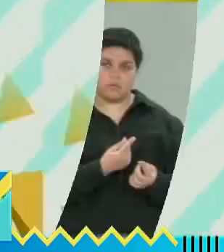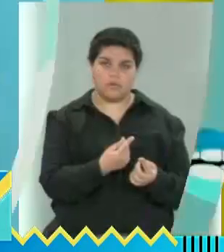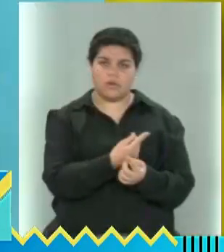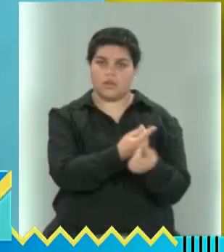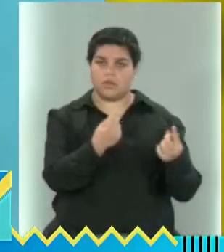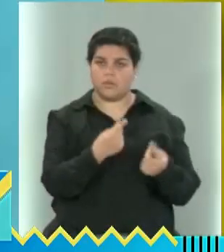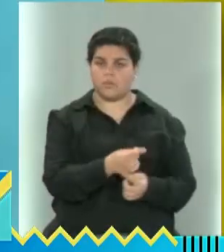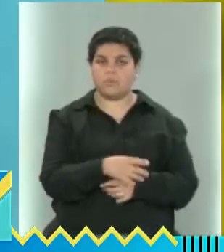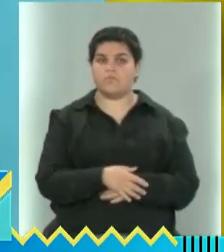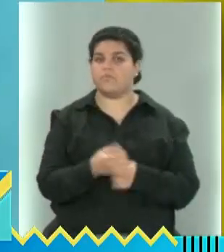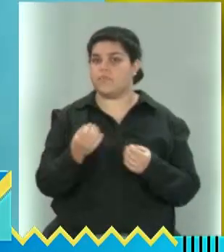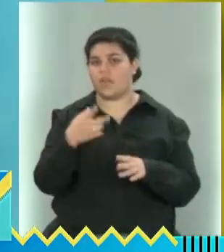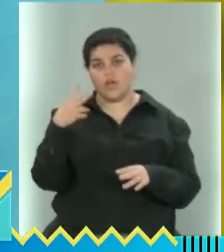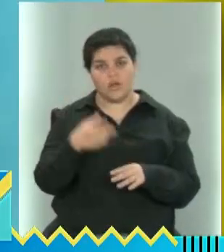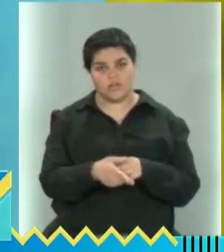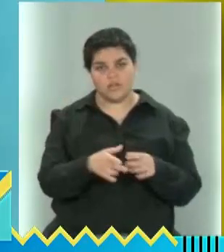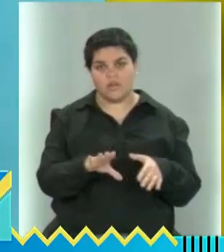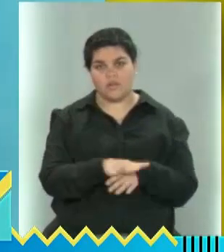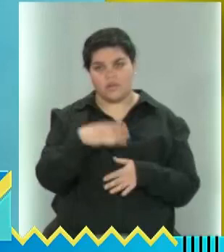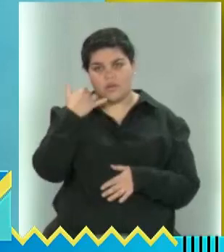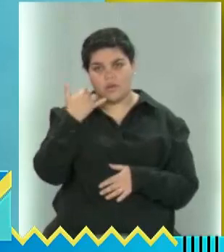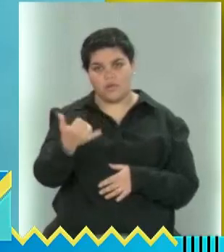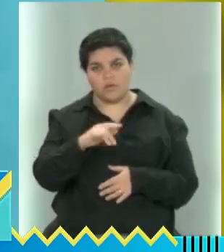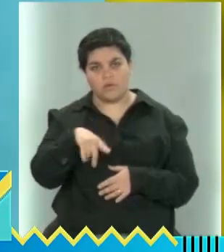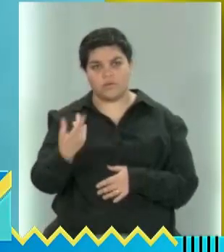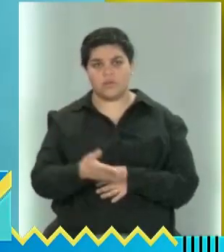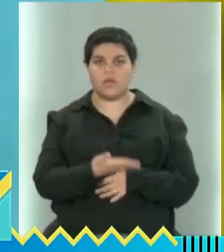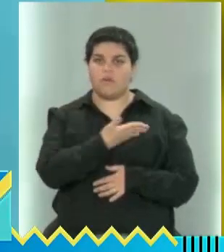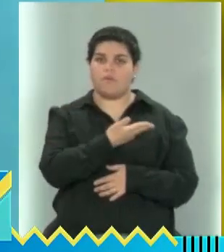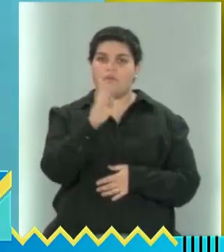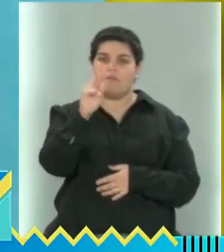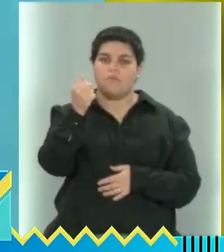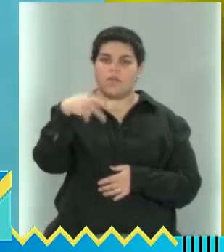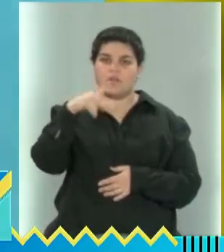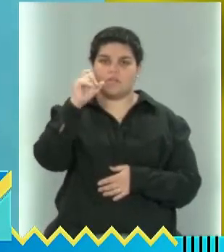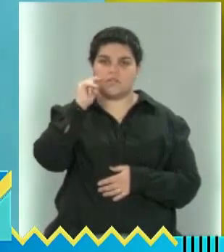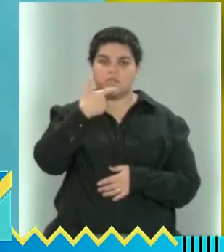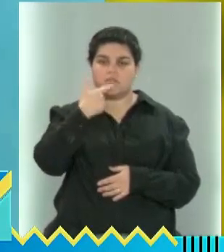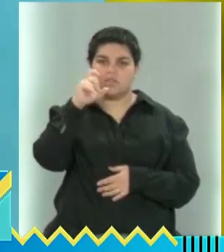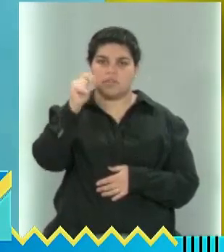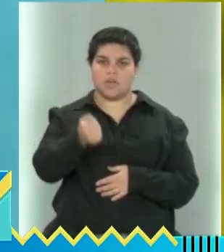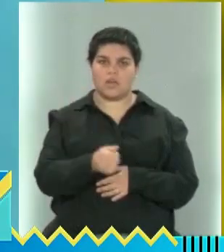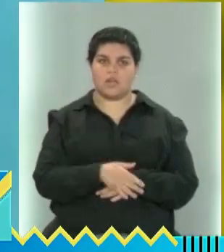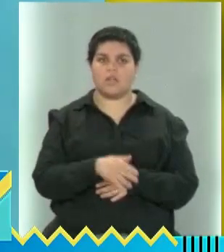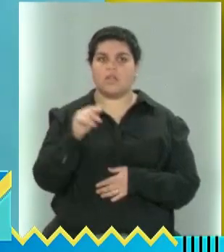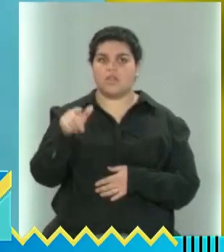un ratito para tener otra comunicación telefónica. Está con nosotros Francisca Staiti, secretaria general de FADIUM, gremio